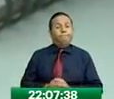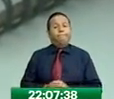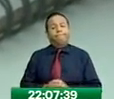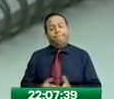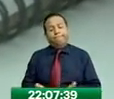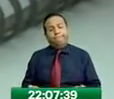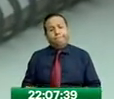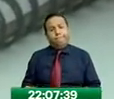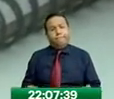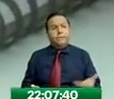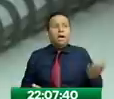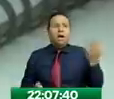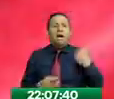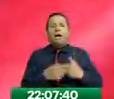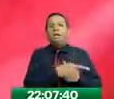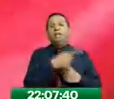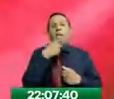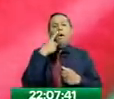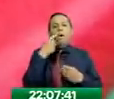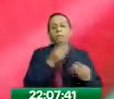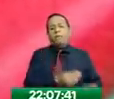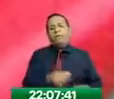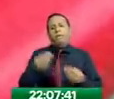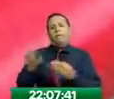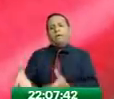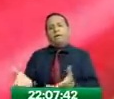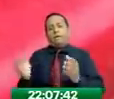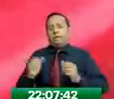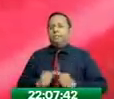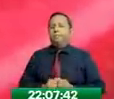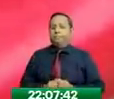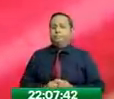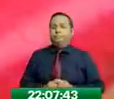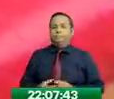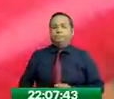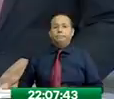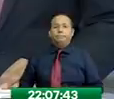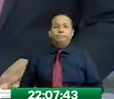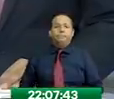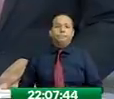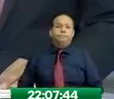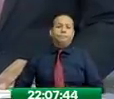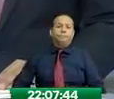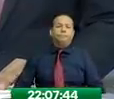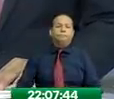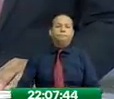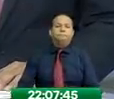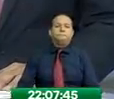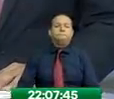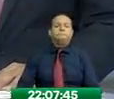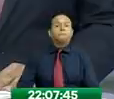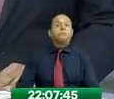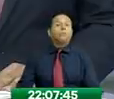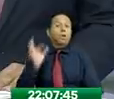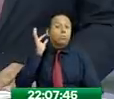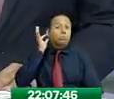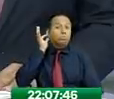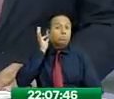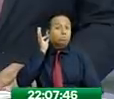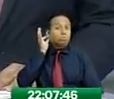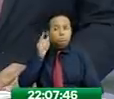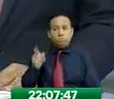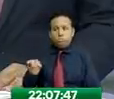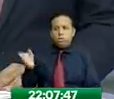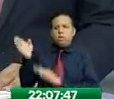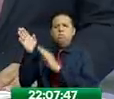la regaló su vecino. En Quito informó Iván Casamen. Y una mujer murió tras el choque entre un tráiler